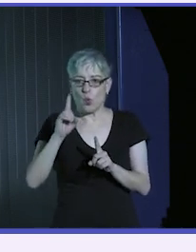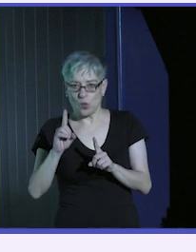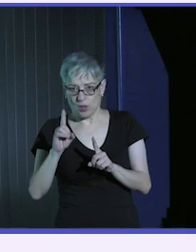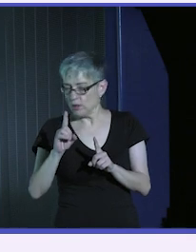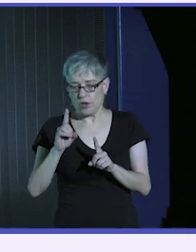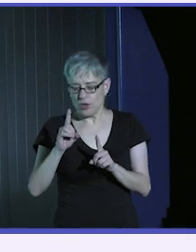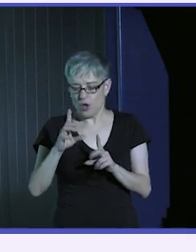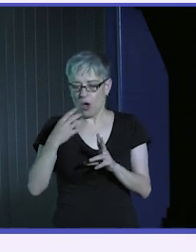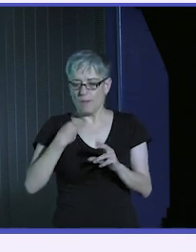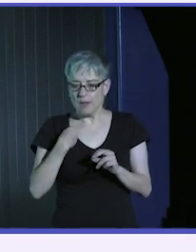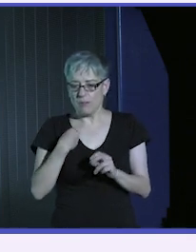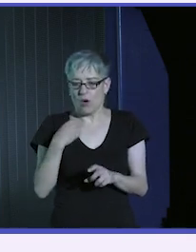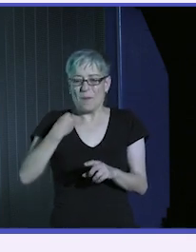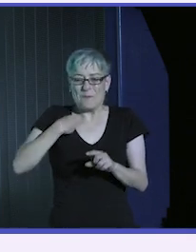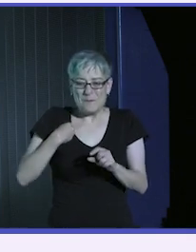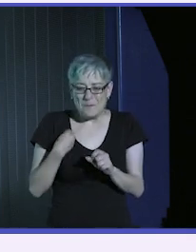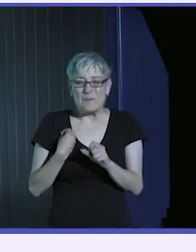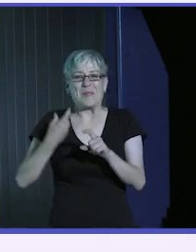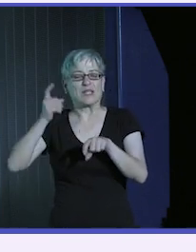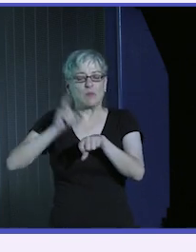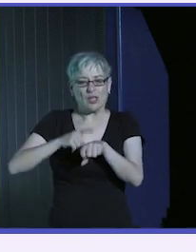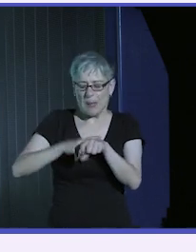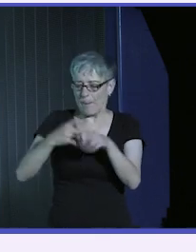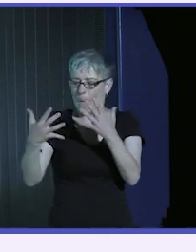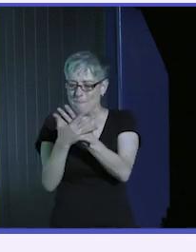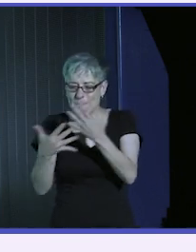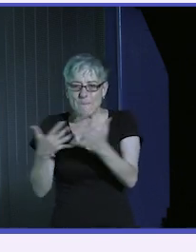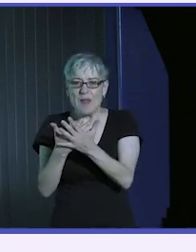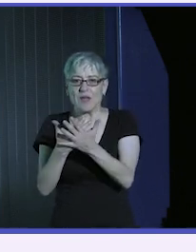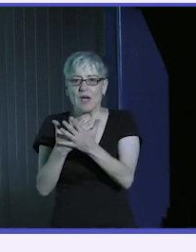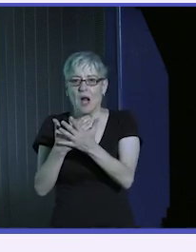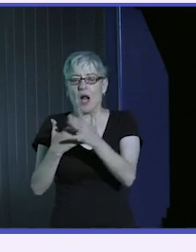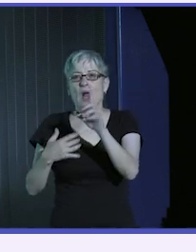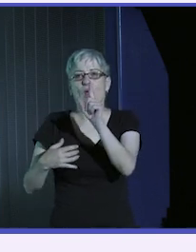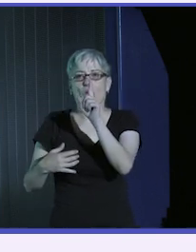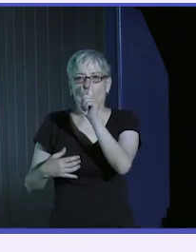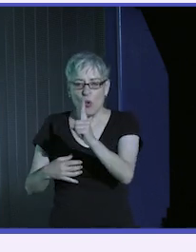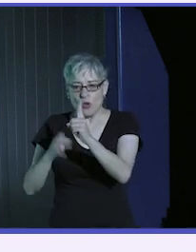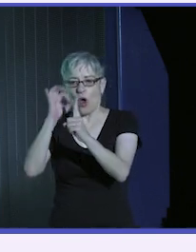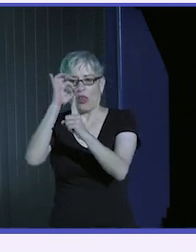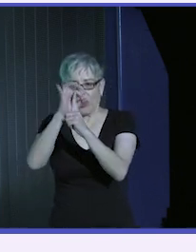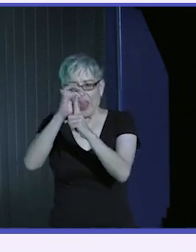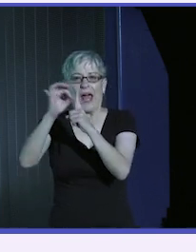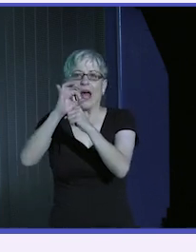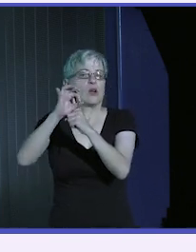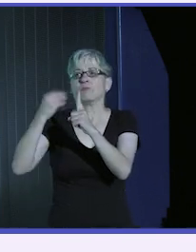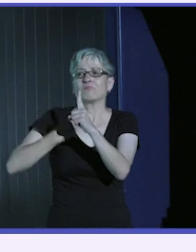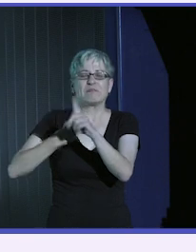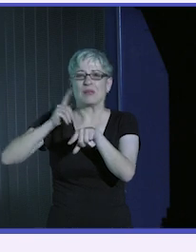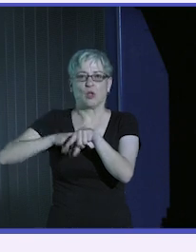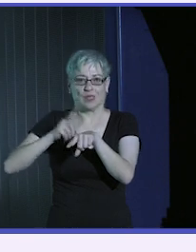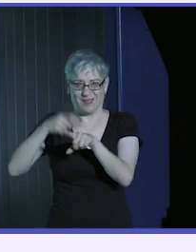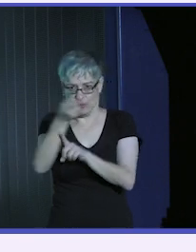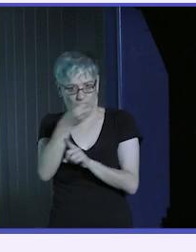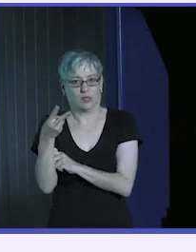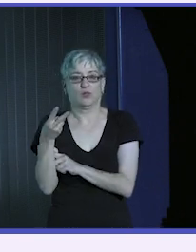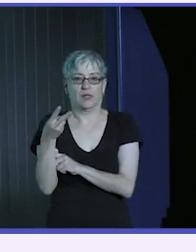superposición de ambos estados, una mezcla de los dos estados que nos den un